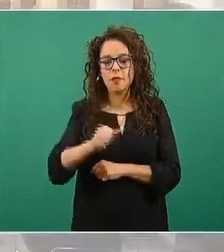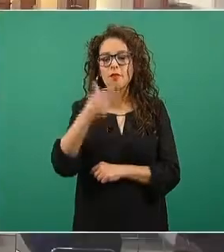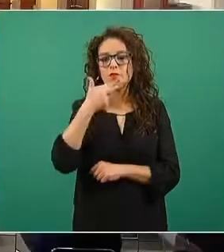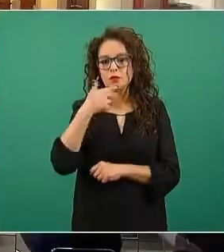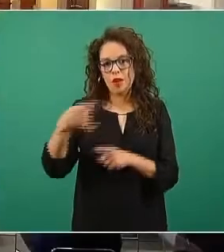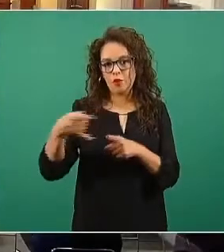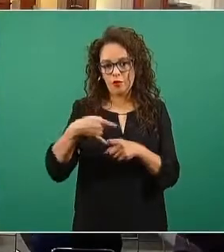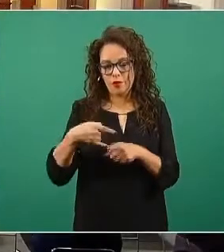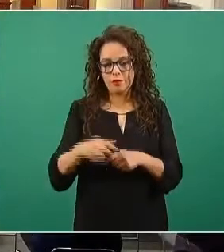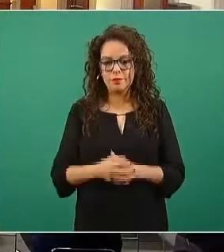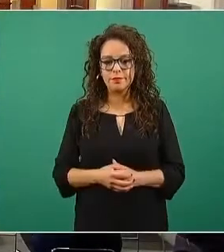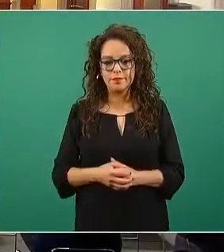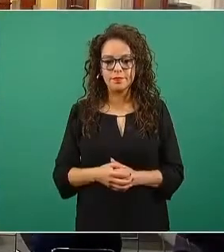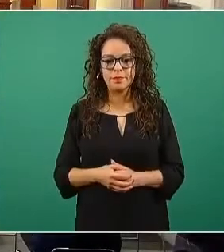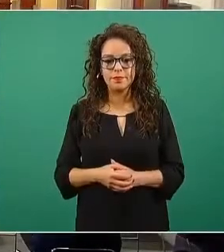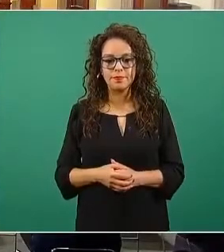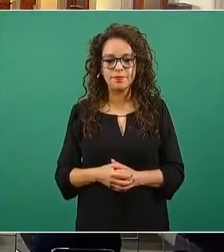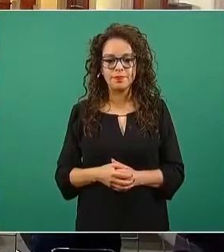por favor.